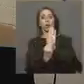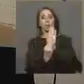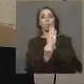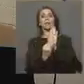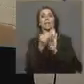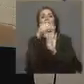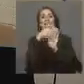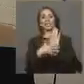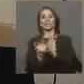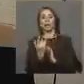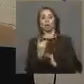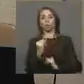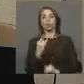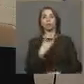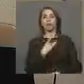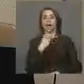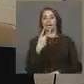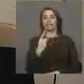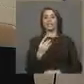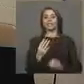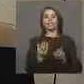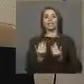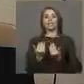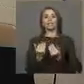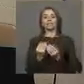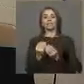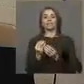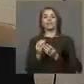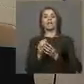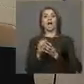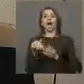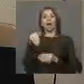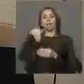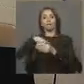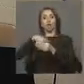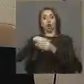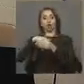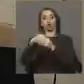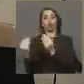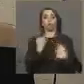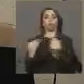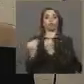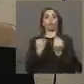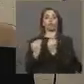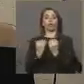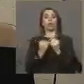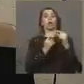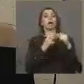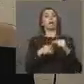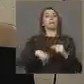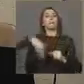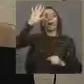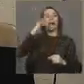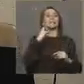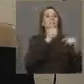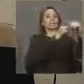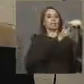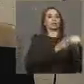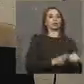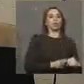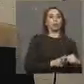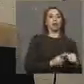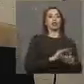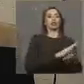electo vas a tener que sacar tantos votos como sumados obtienen todos los militantes de la UDI y en